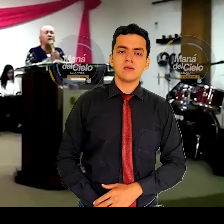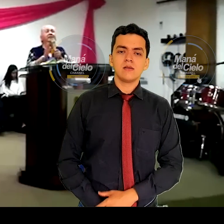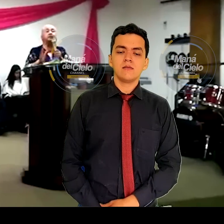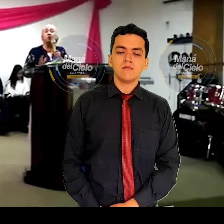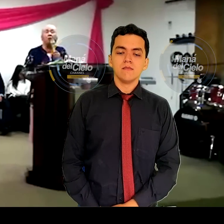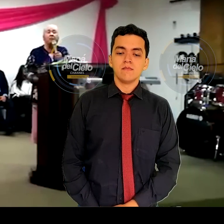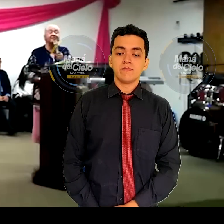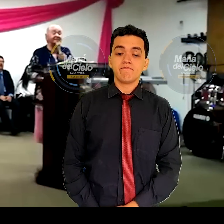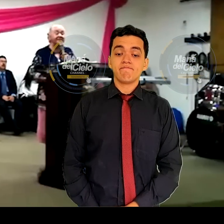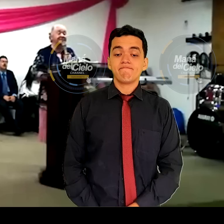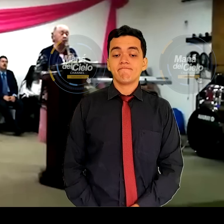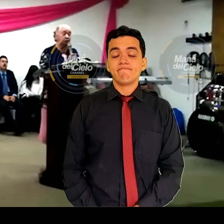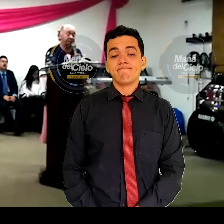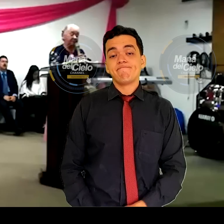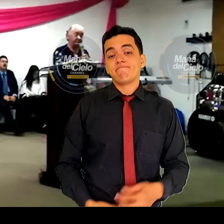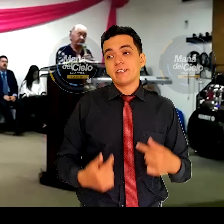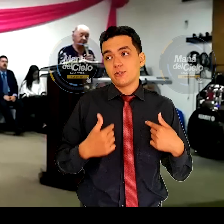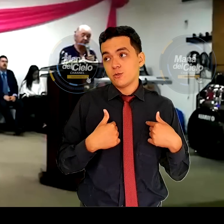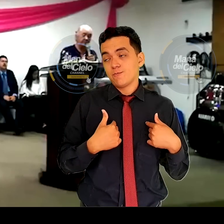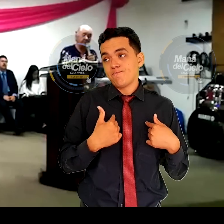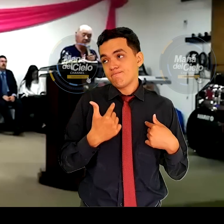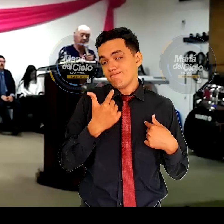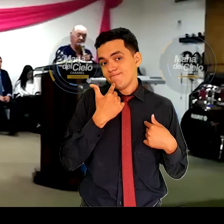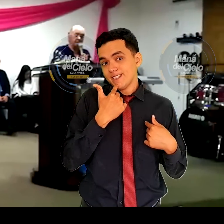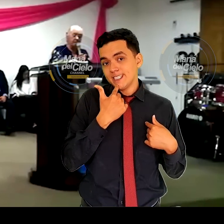Y yo lo he dicho y lo vuelvo a decir esta noche.